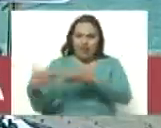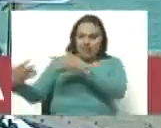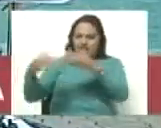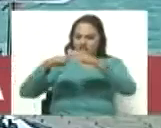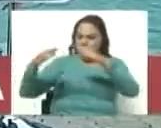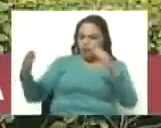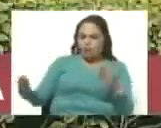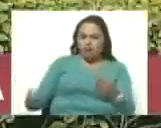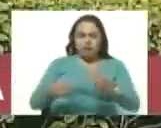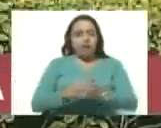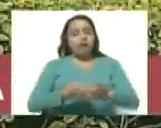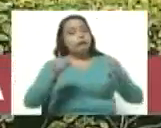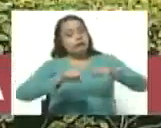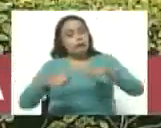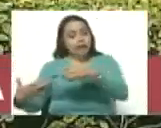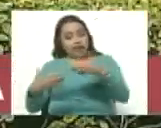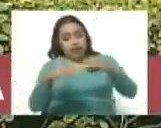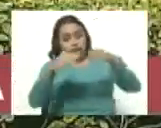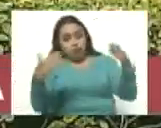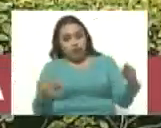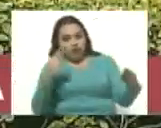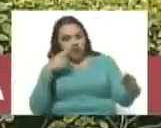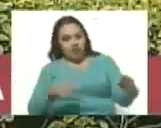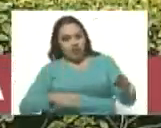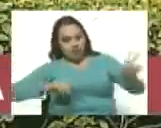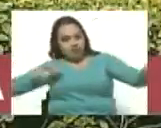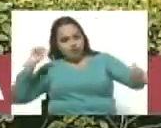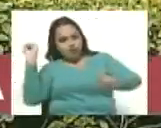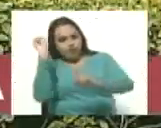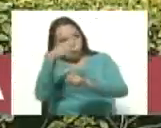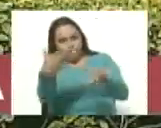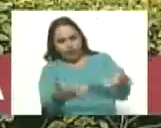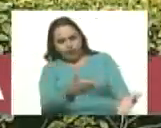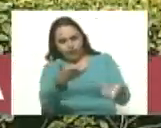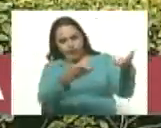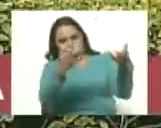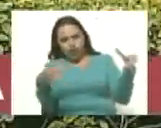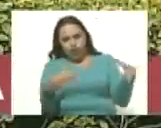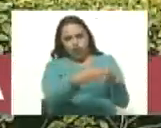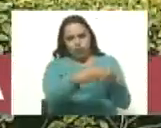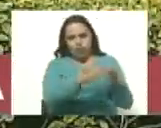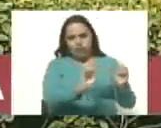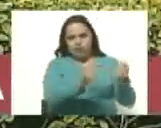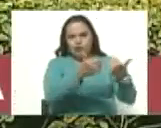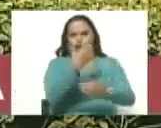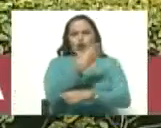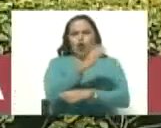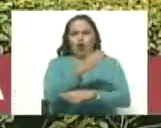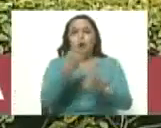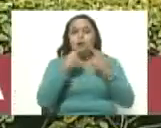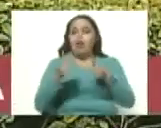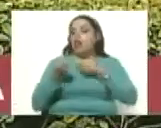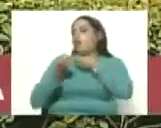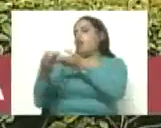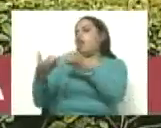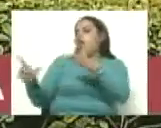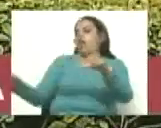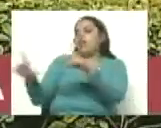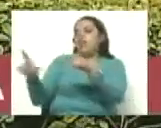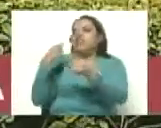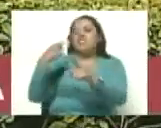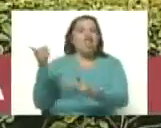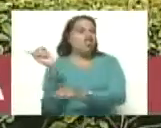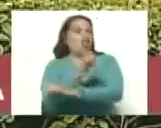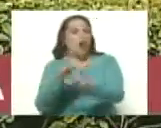se veía claramente que el fuego había venido del lado colombiano pero los medios mantuvieron el relato de que había sido nicolás